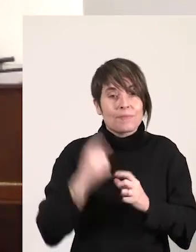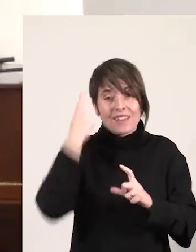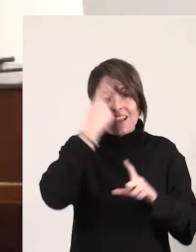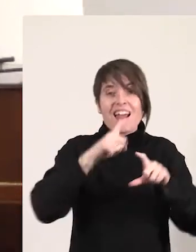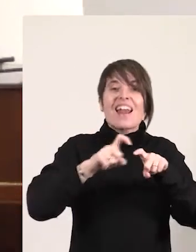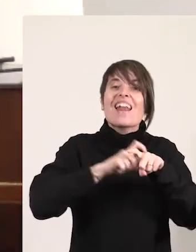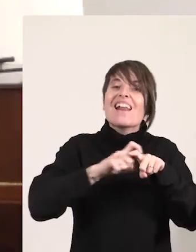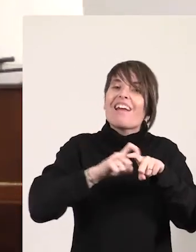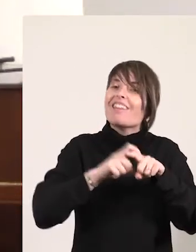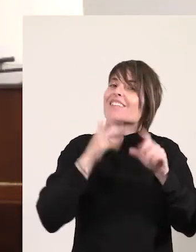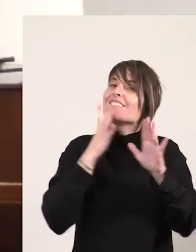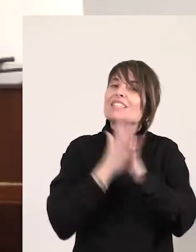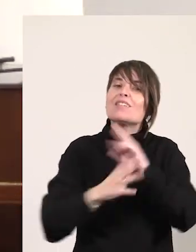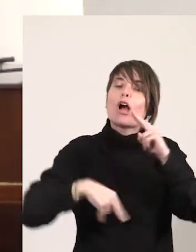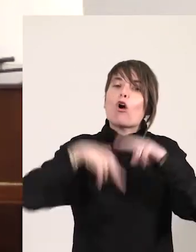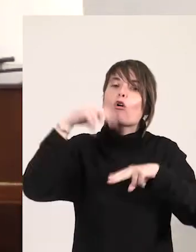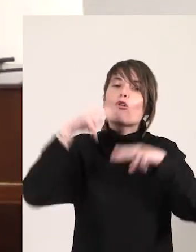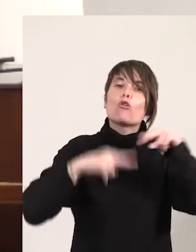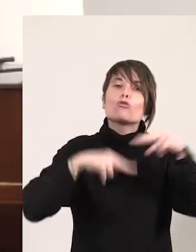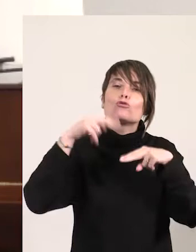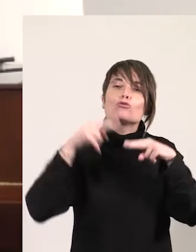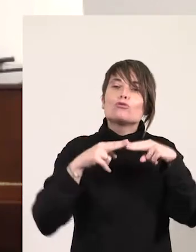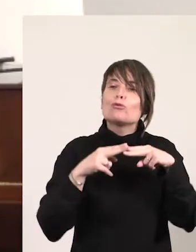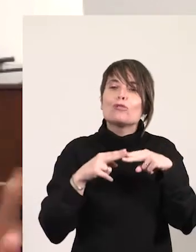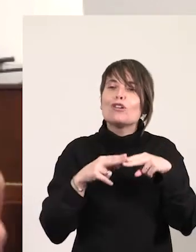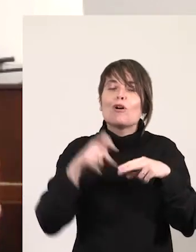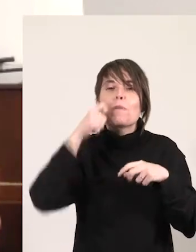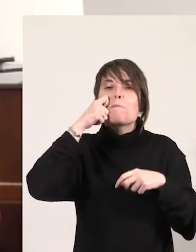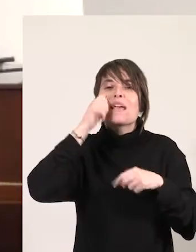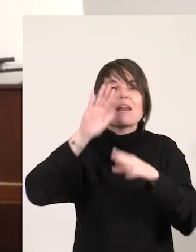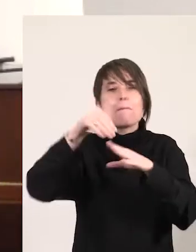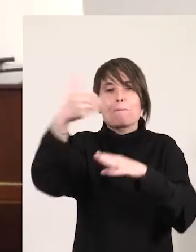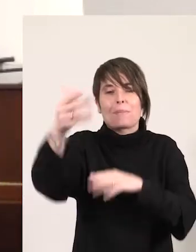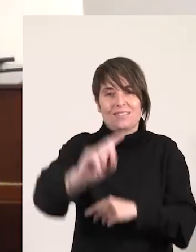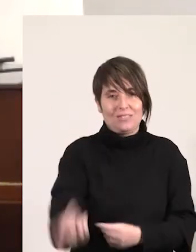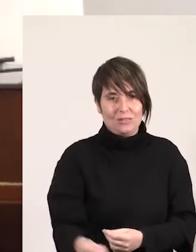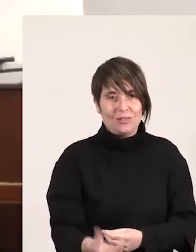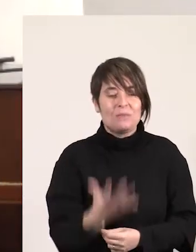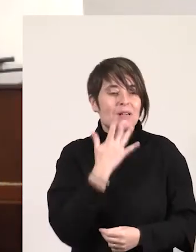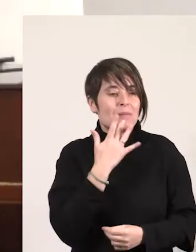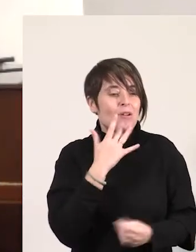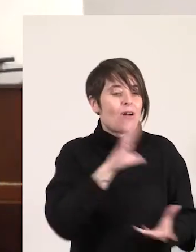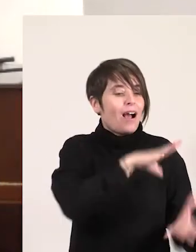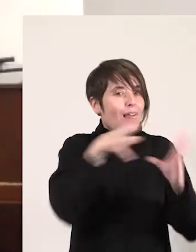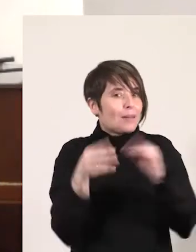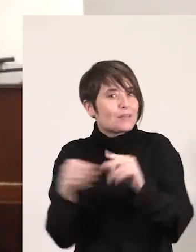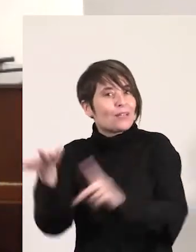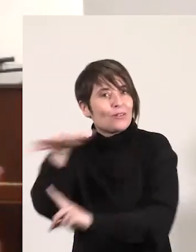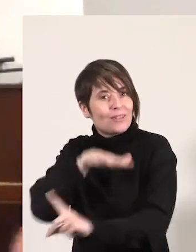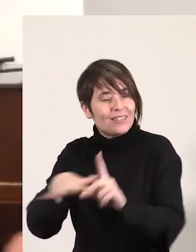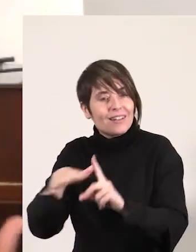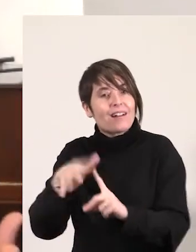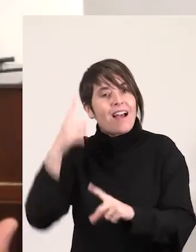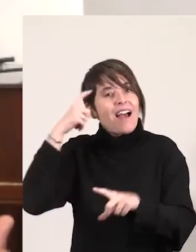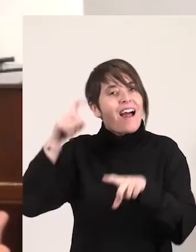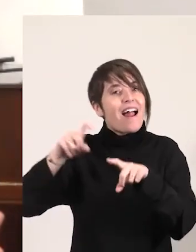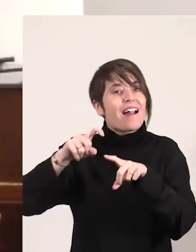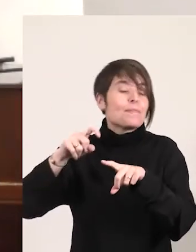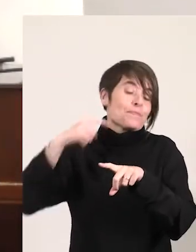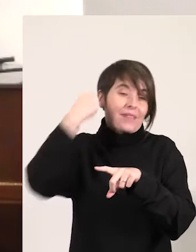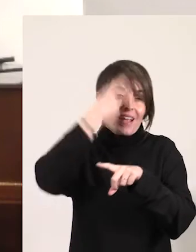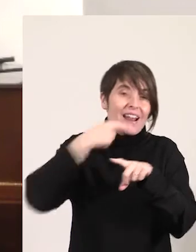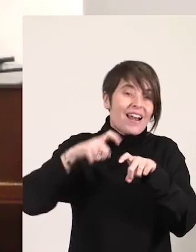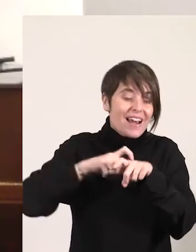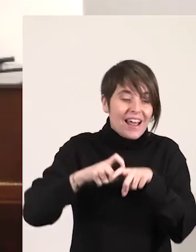ese es el punto de partida. La raza, en cambio, es una construcción que va más allá de lo meramente melanítico, de esas expresiones de adaptación